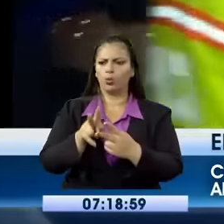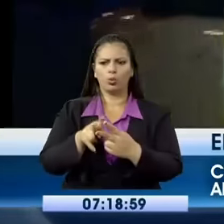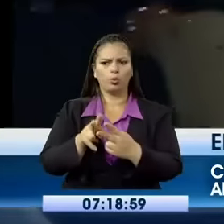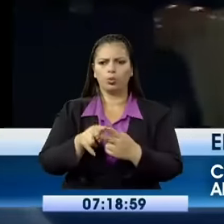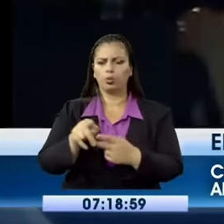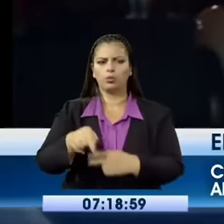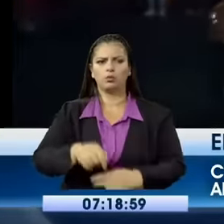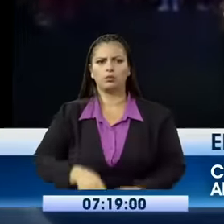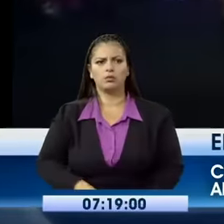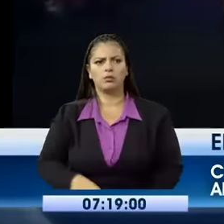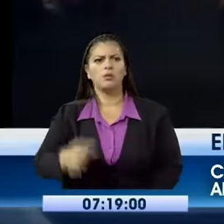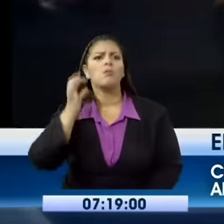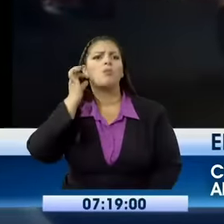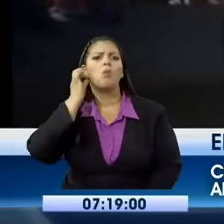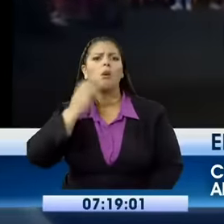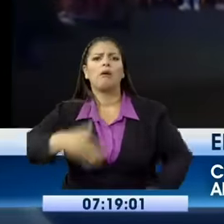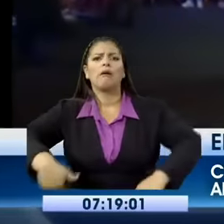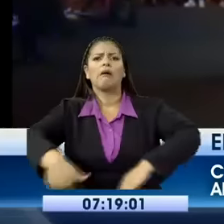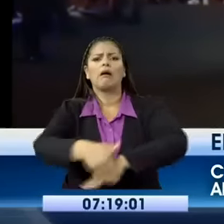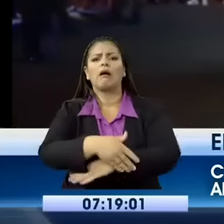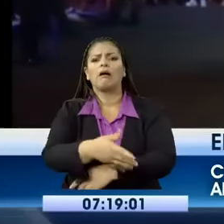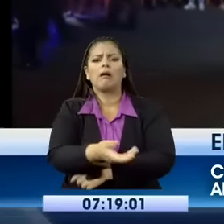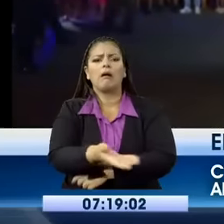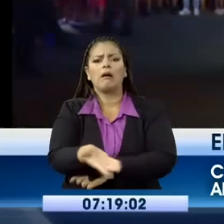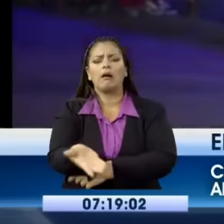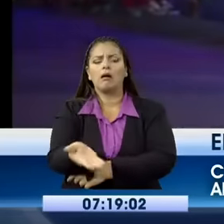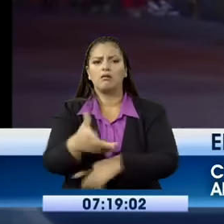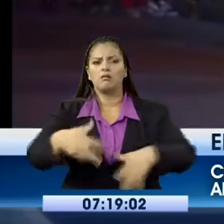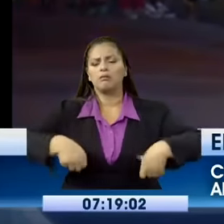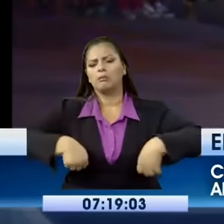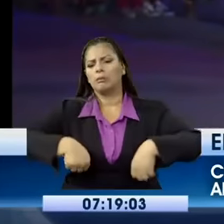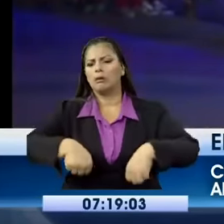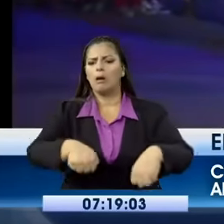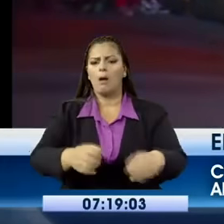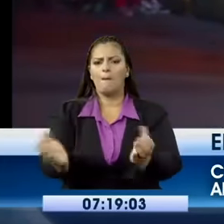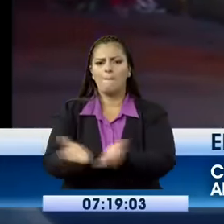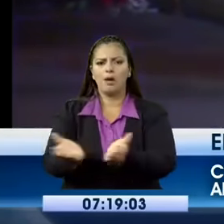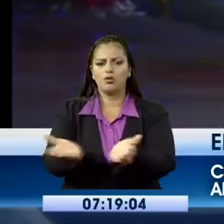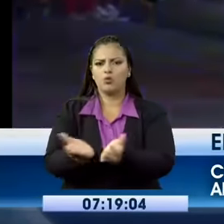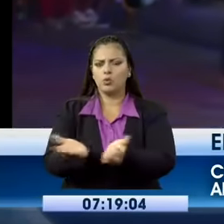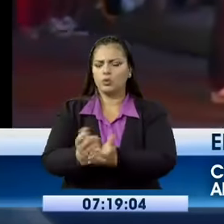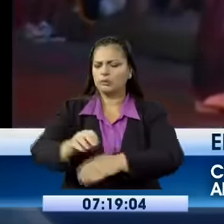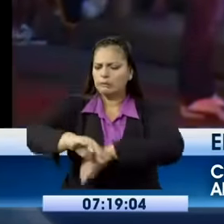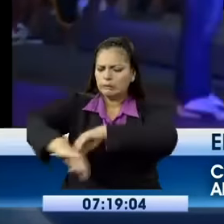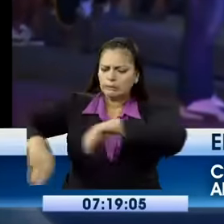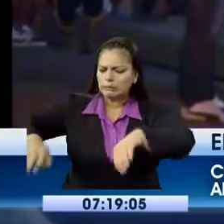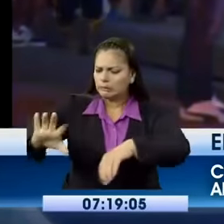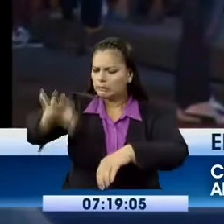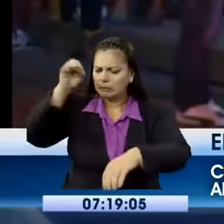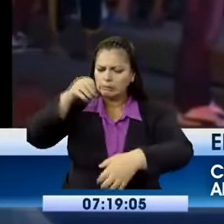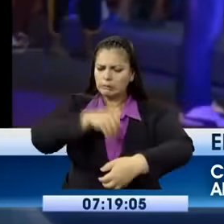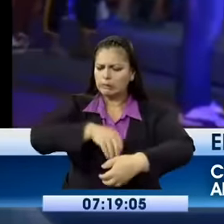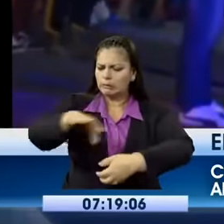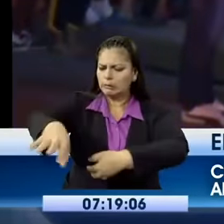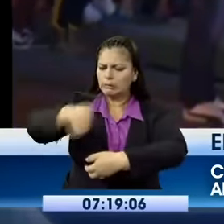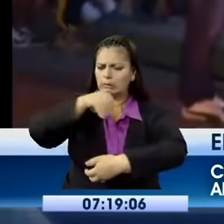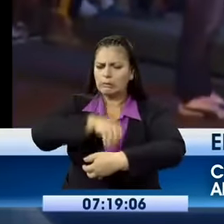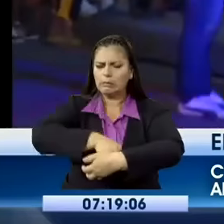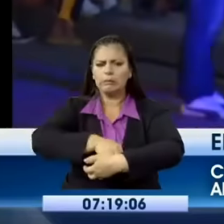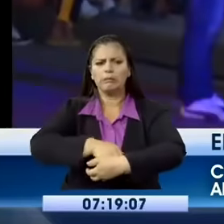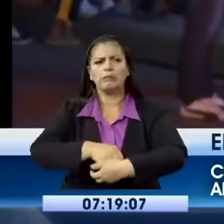presuntamente chambera estaba tirada tenía edema Aparentemente